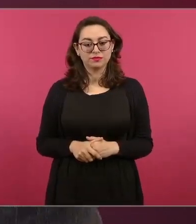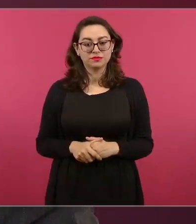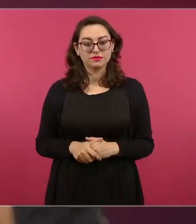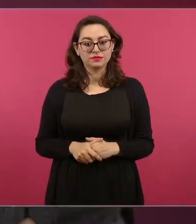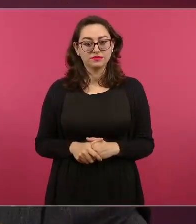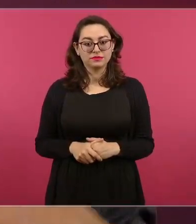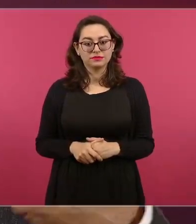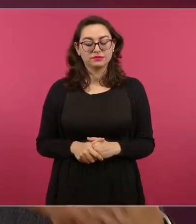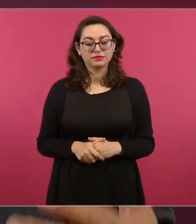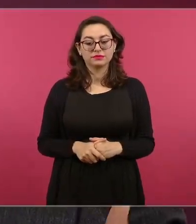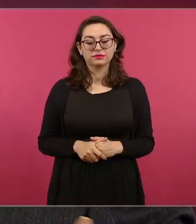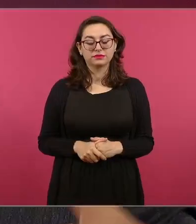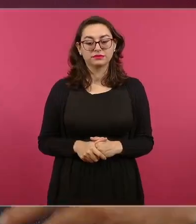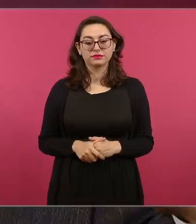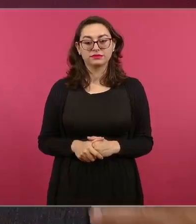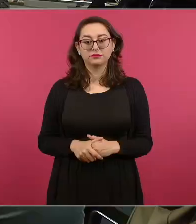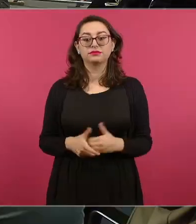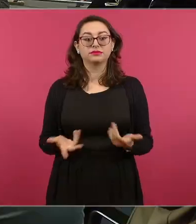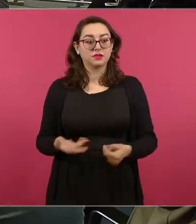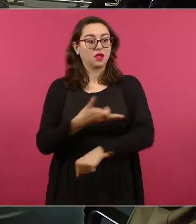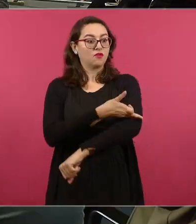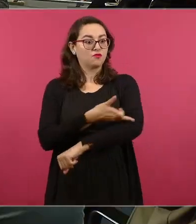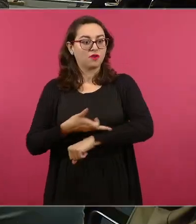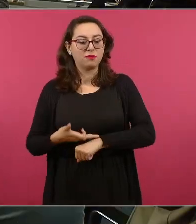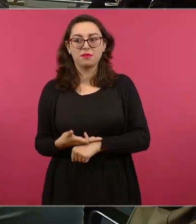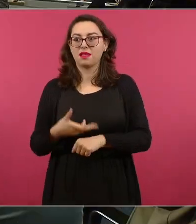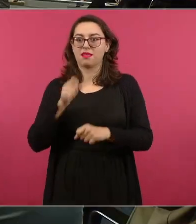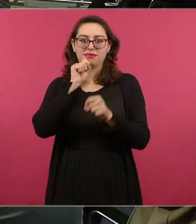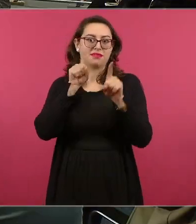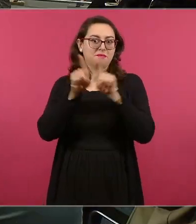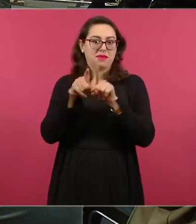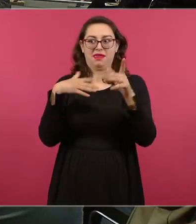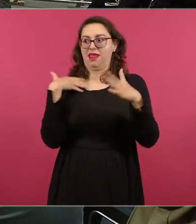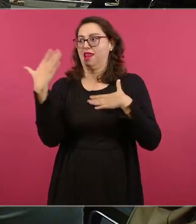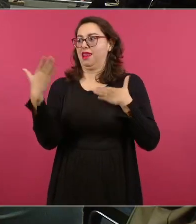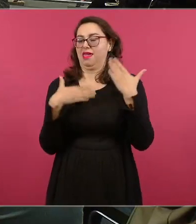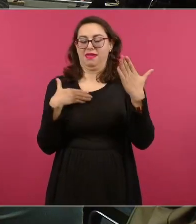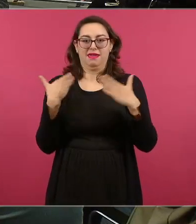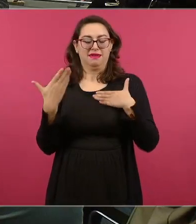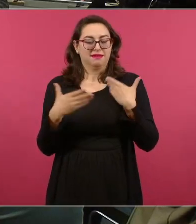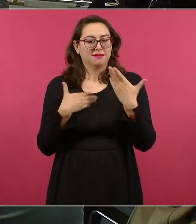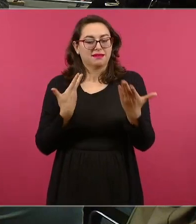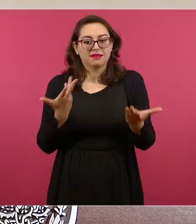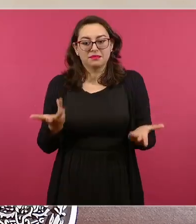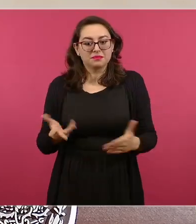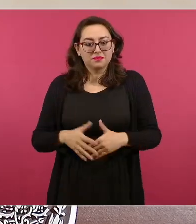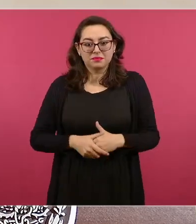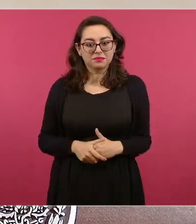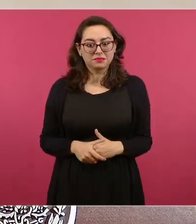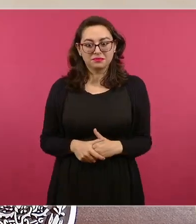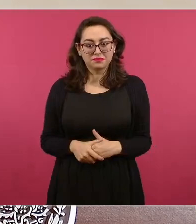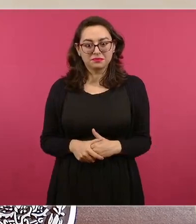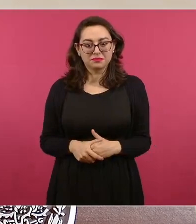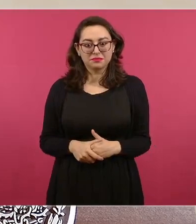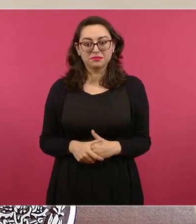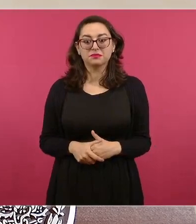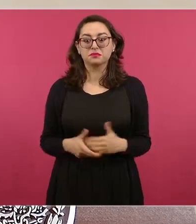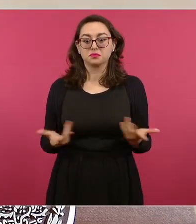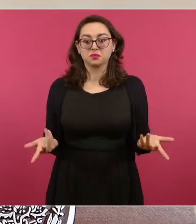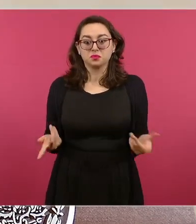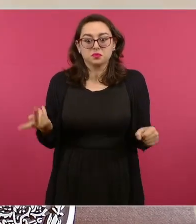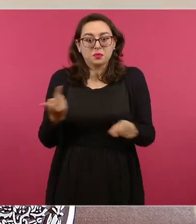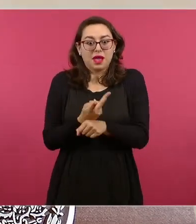Y las familias nos están ayudando en todos lados. Pero es una cosa